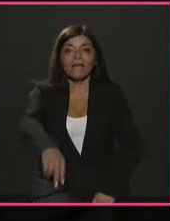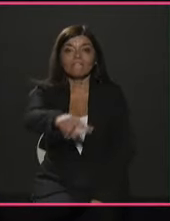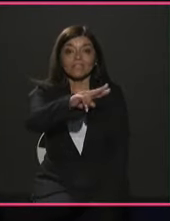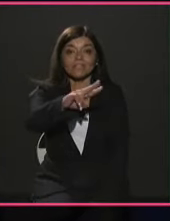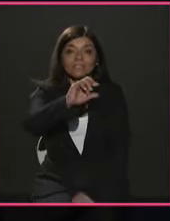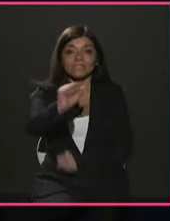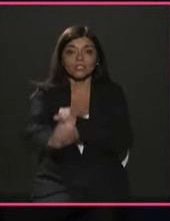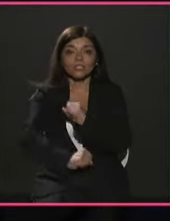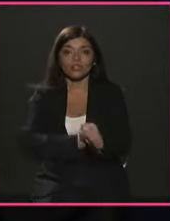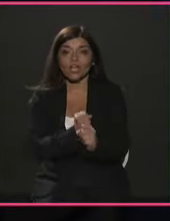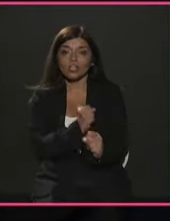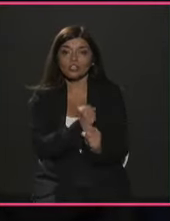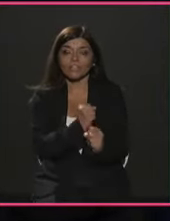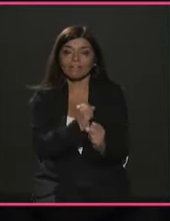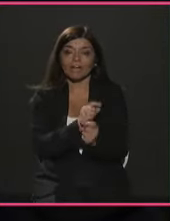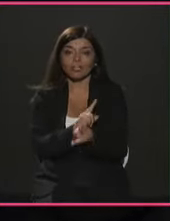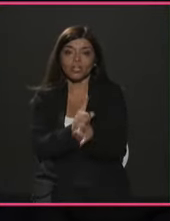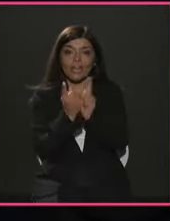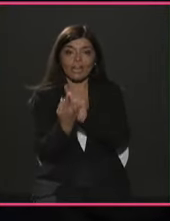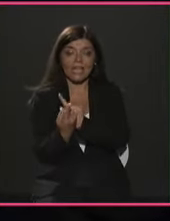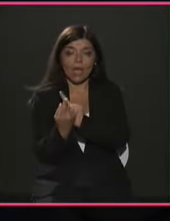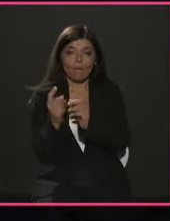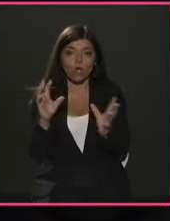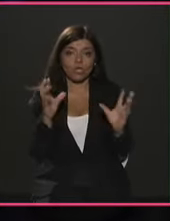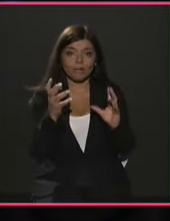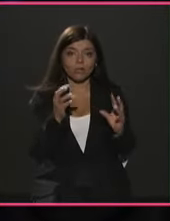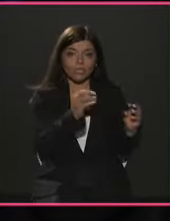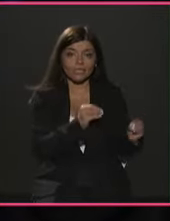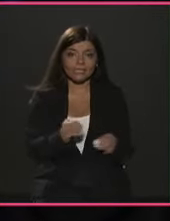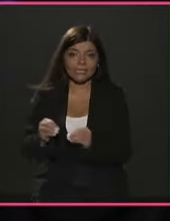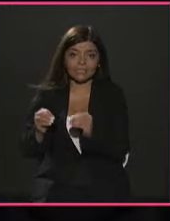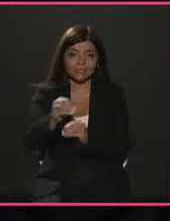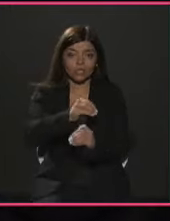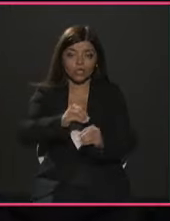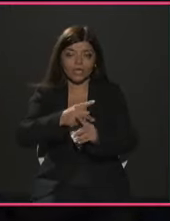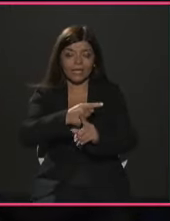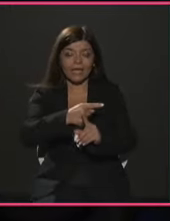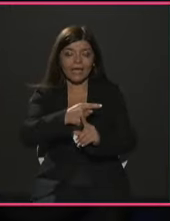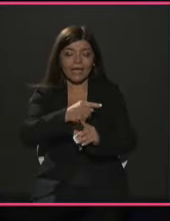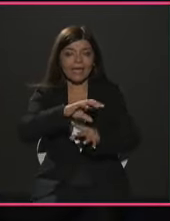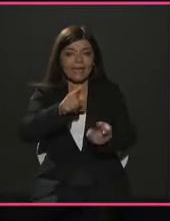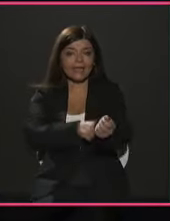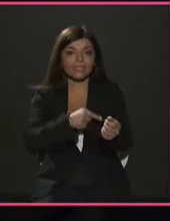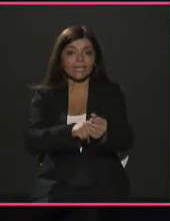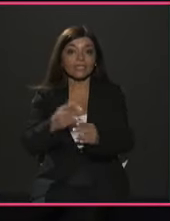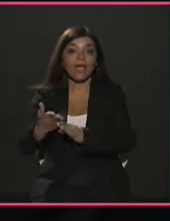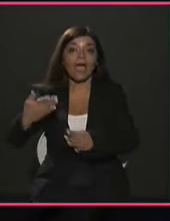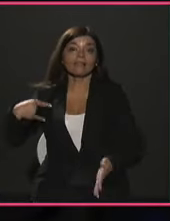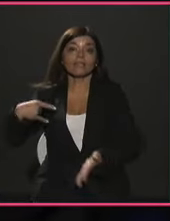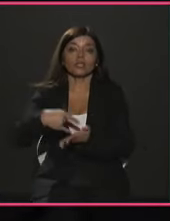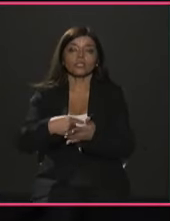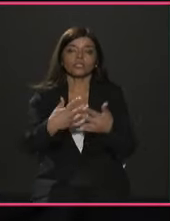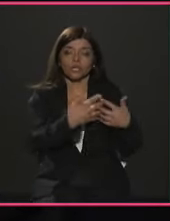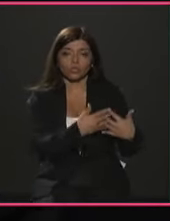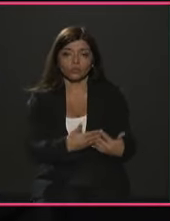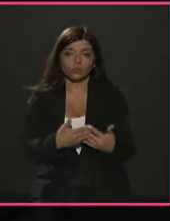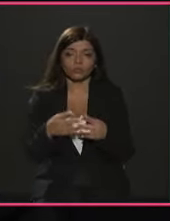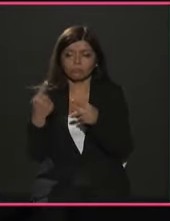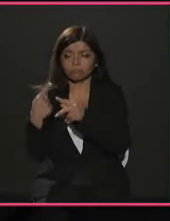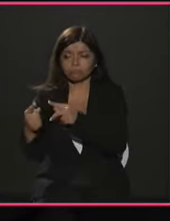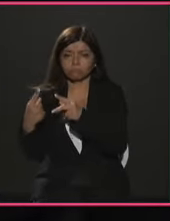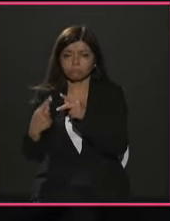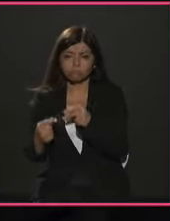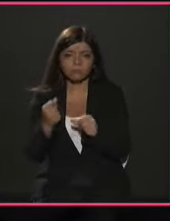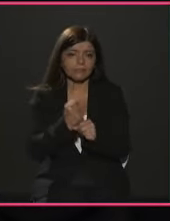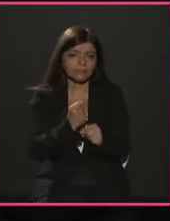y la transición energética antes que eso trabajé en el congreso de Estados Unidos y antes de eso estaba trabajando en desarrollo